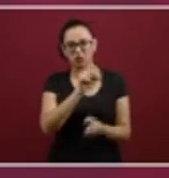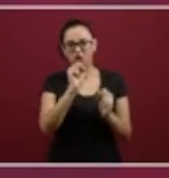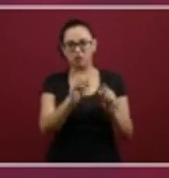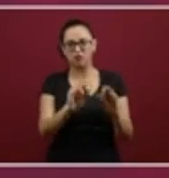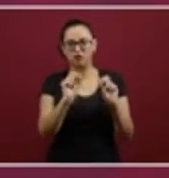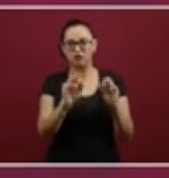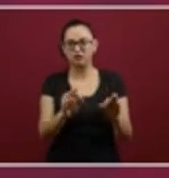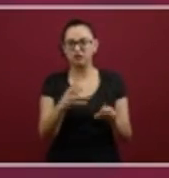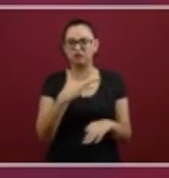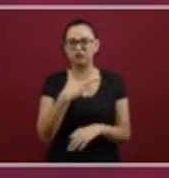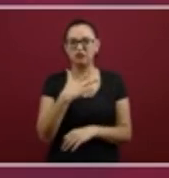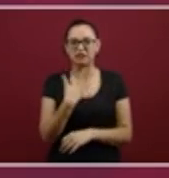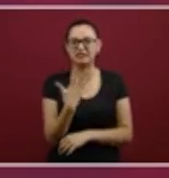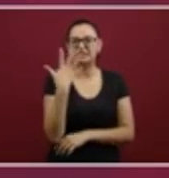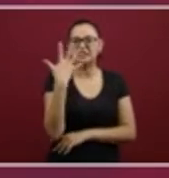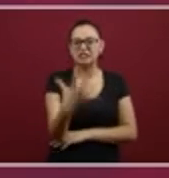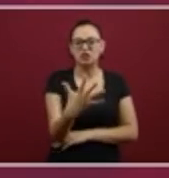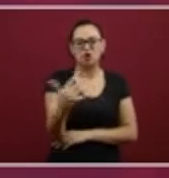como 5 teléfonos,